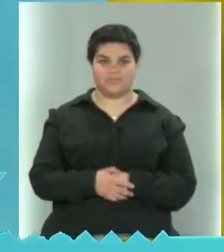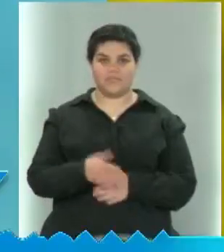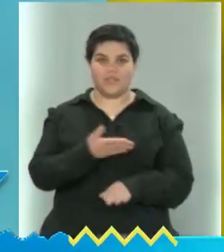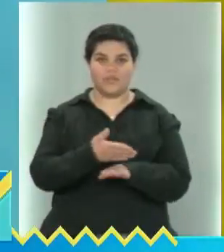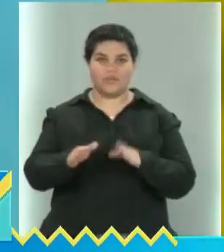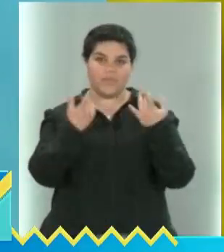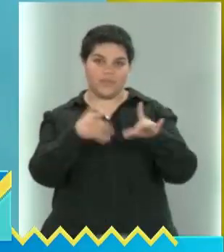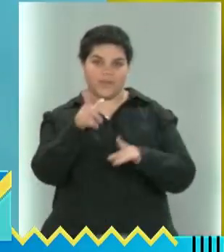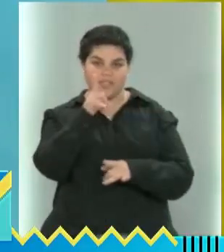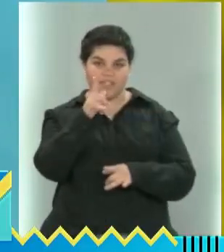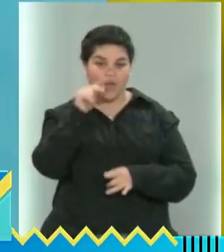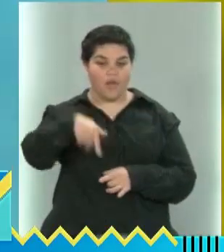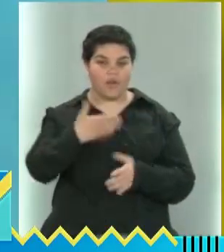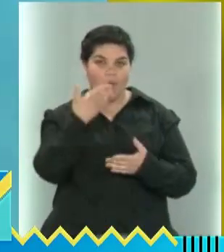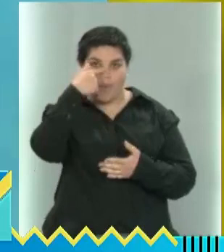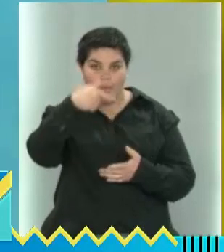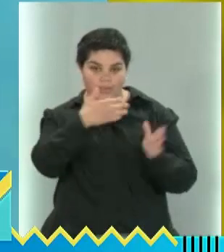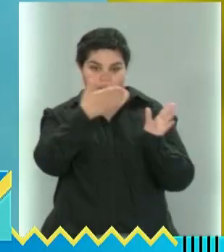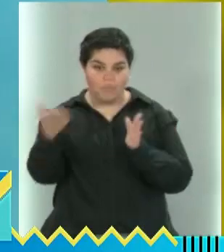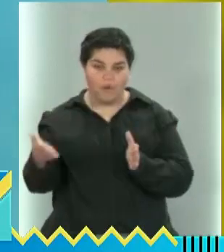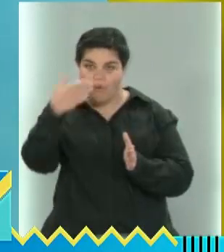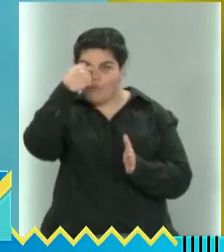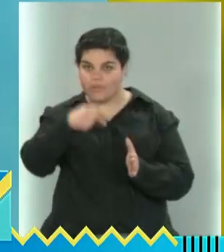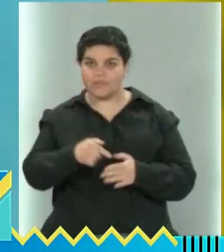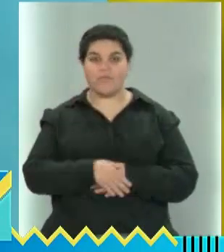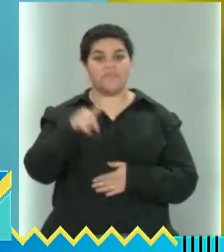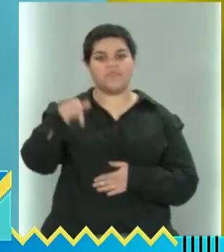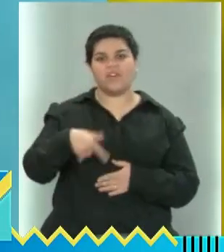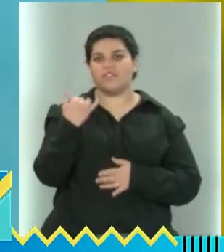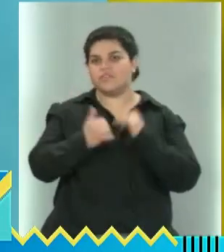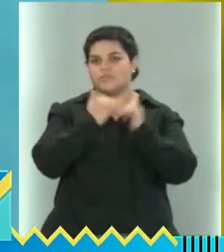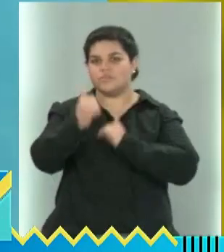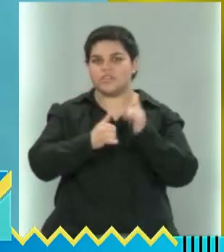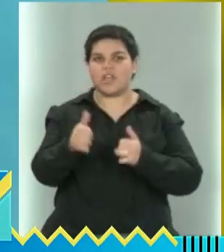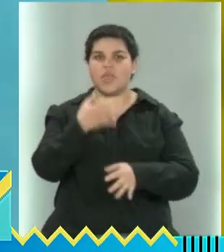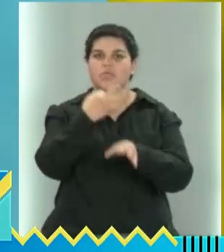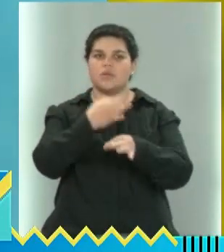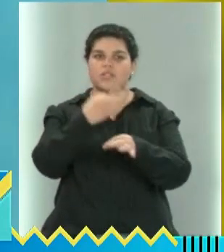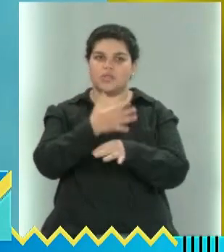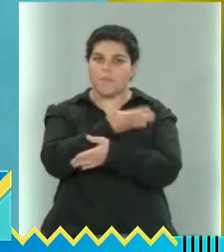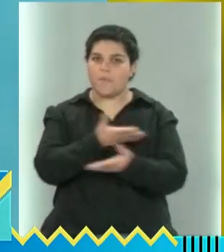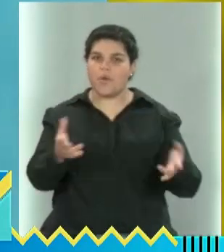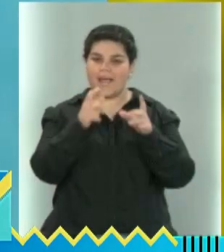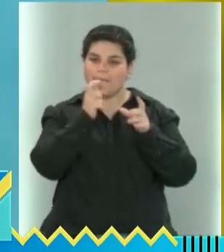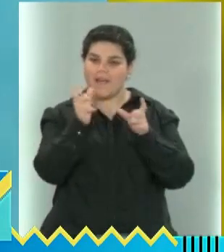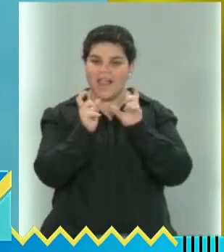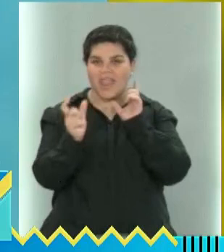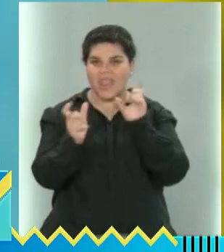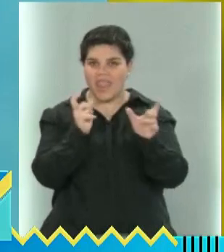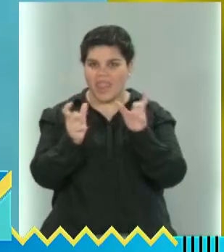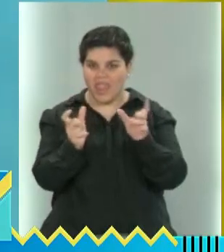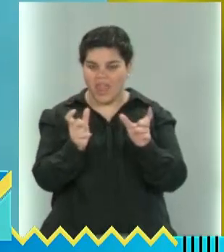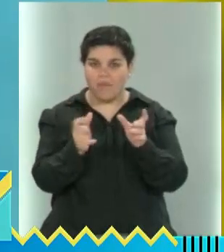Continuamos en Distintos Parecidos, llegamos a este último bloque. Nosotros lo planteamos como educación pública en general, pero bueno, hoy